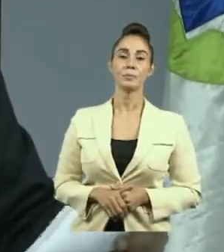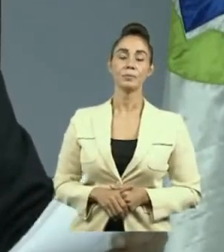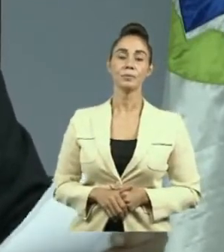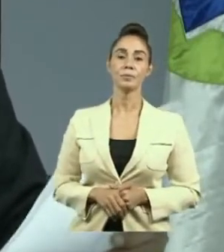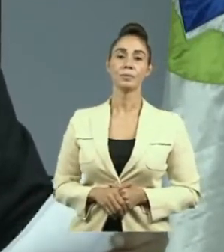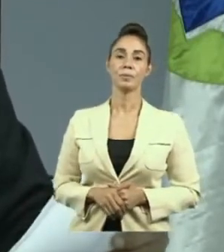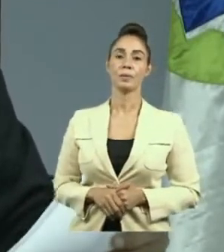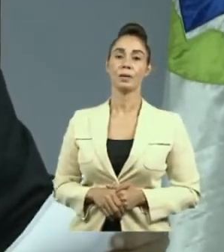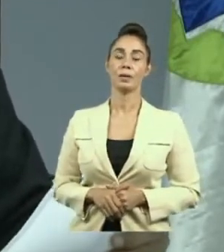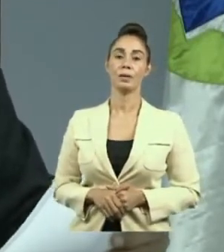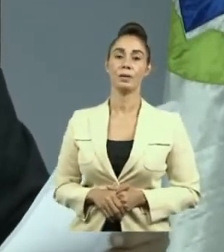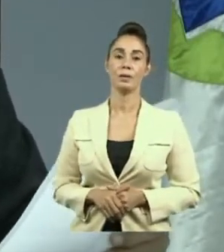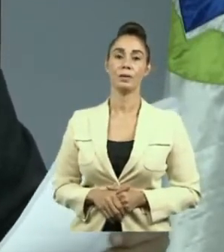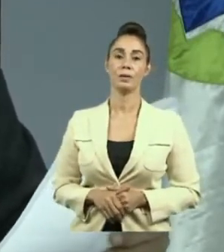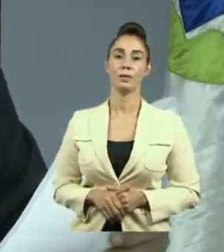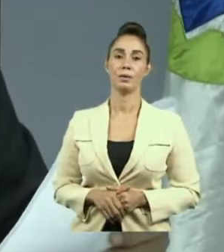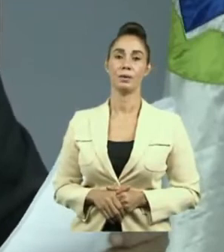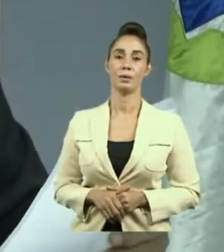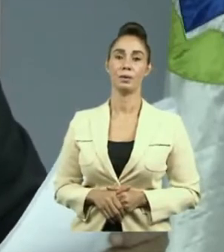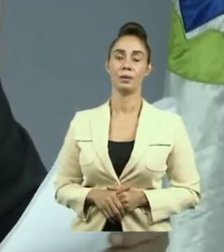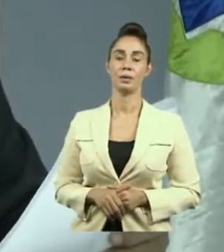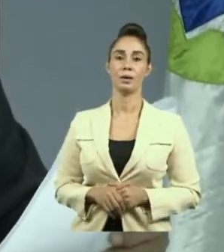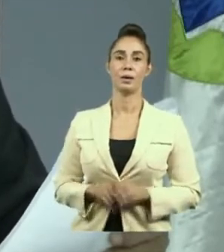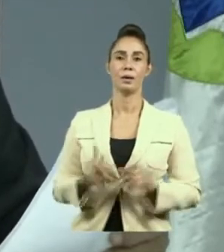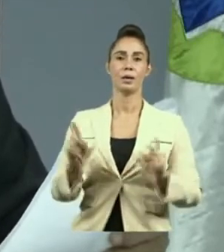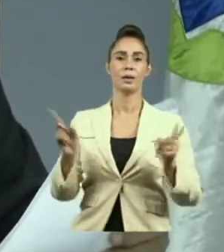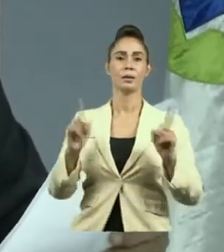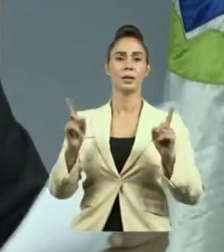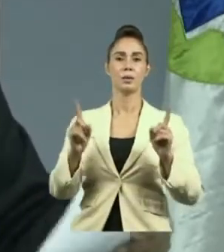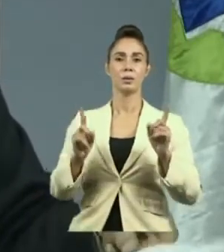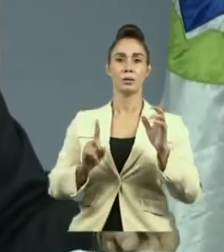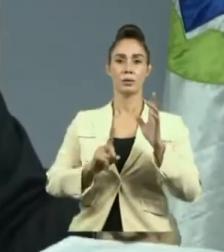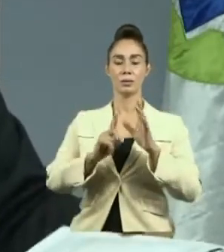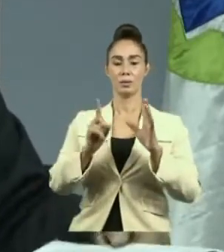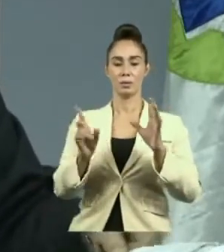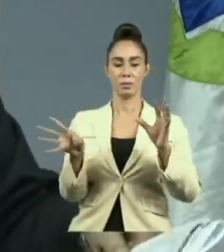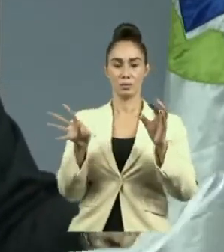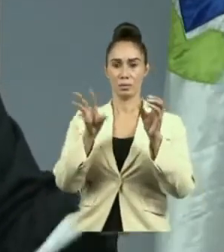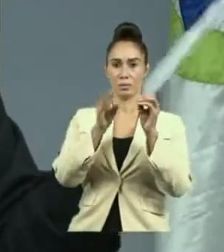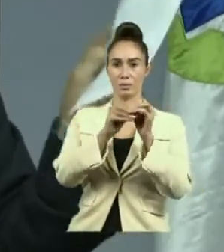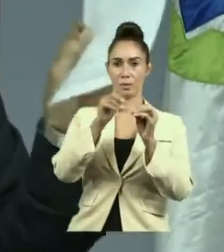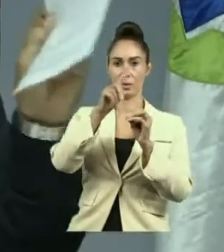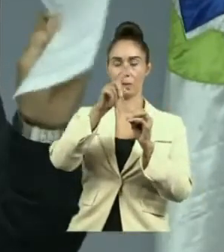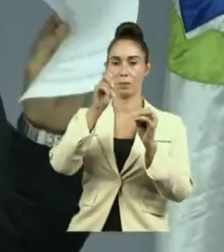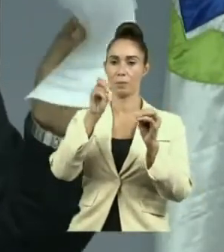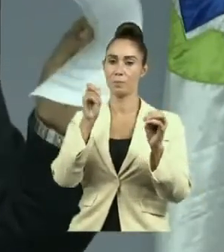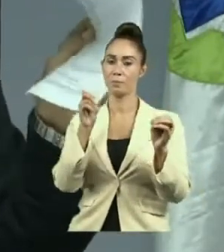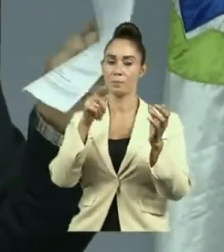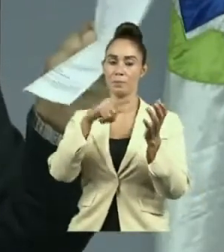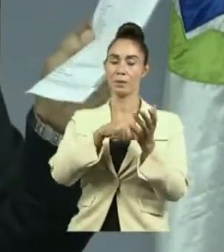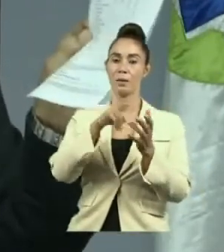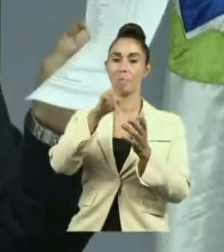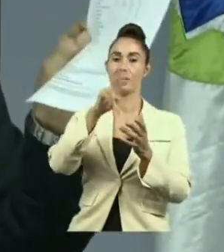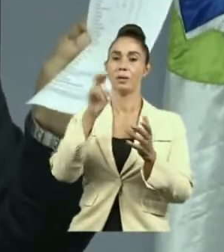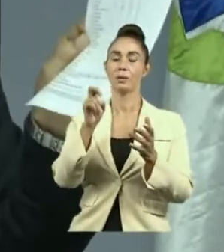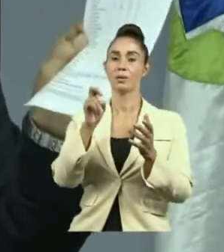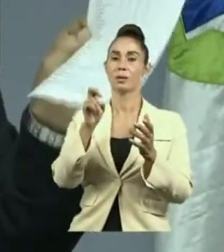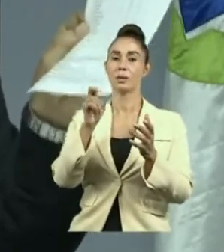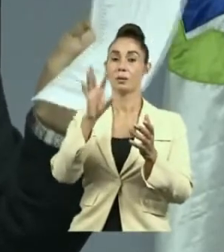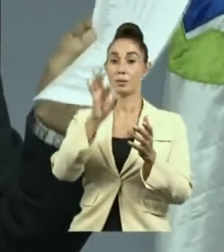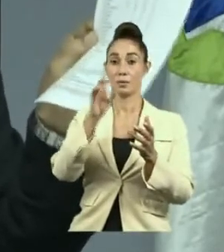vienen los 1.251 casos a que alude el boletín